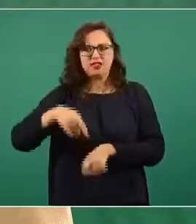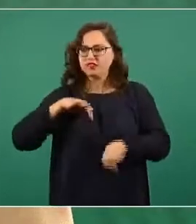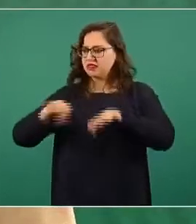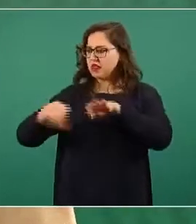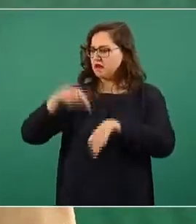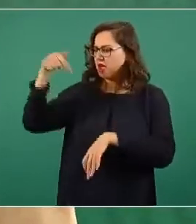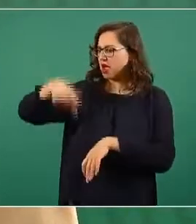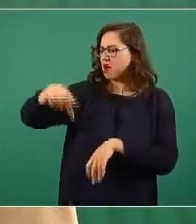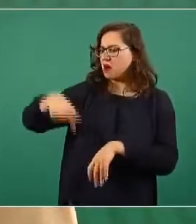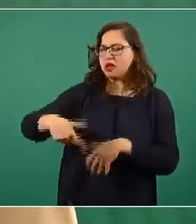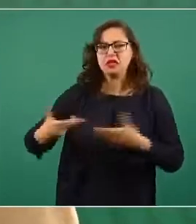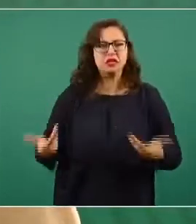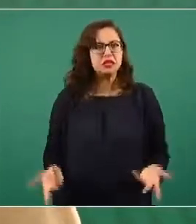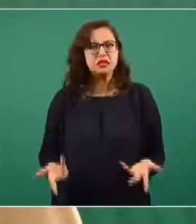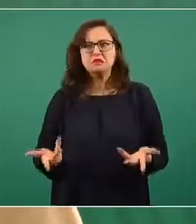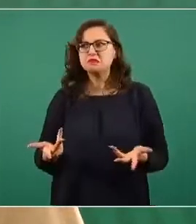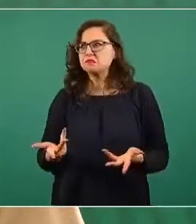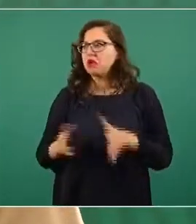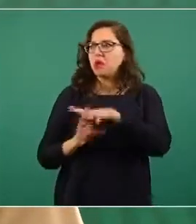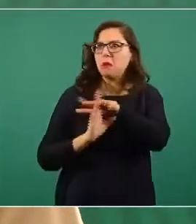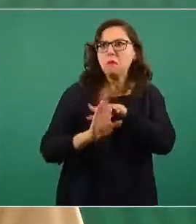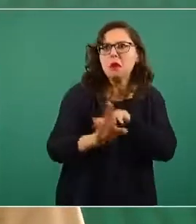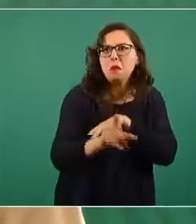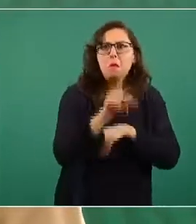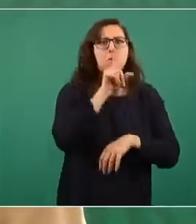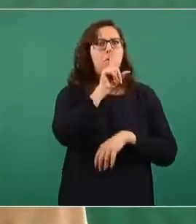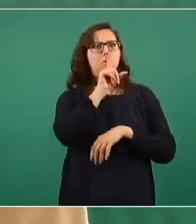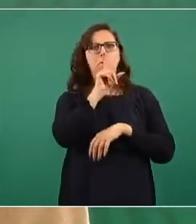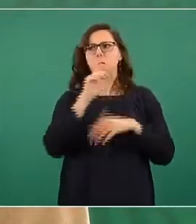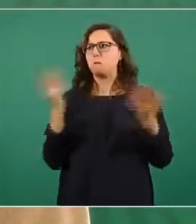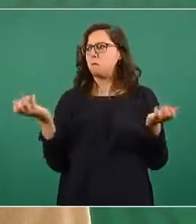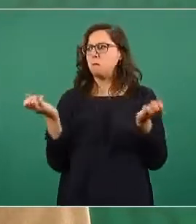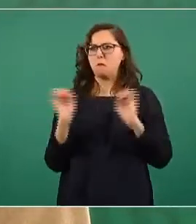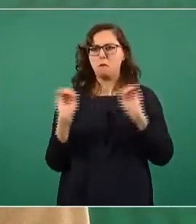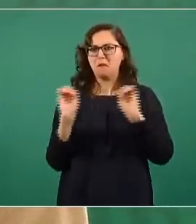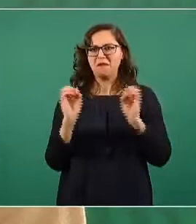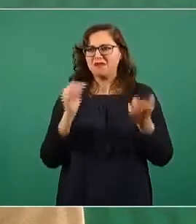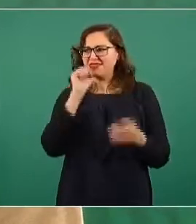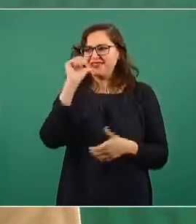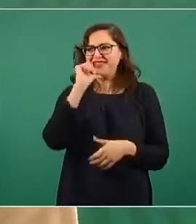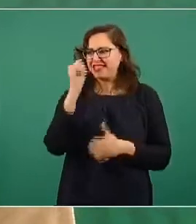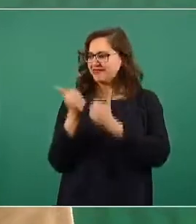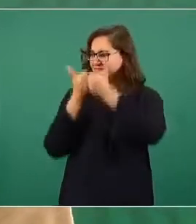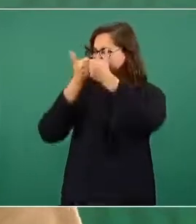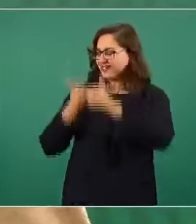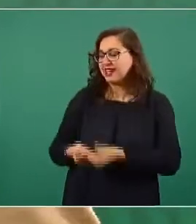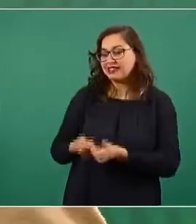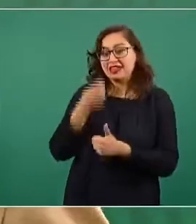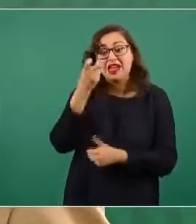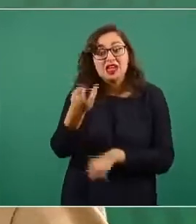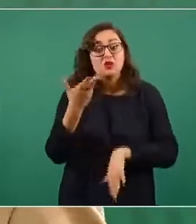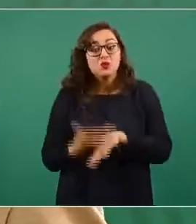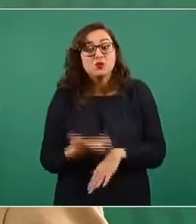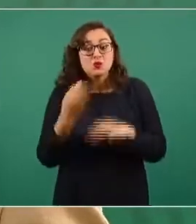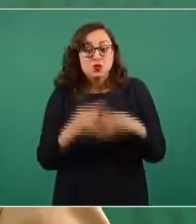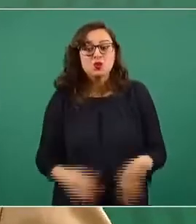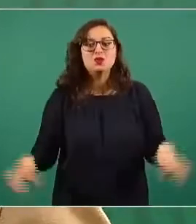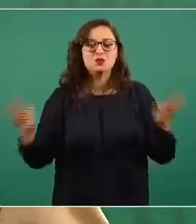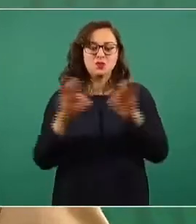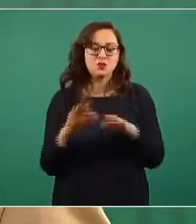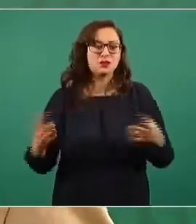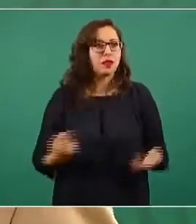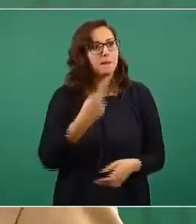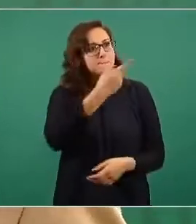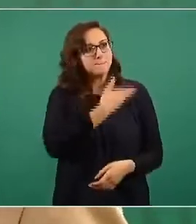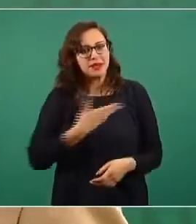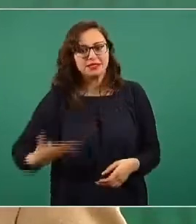la gente no tenga que emigrar por esta pobreza o falta de oportunidades, creo que es importantísimo. Y qué bueno que el presidente